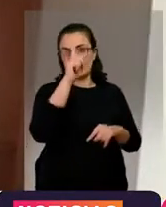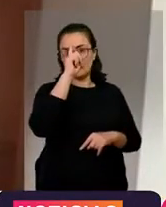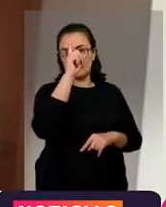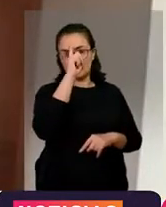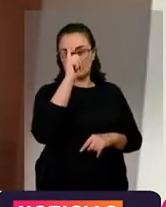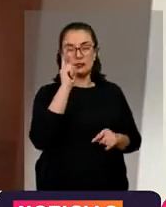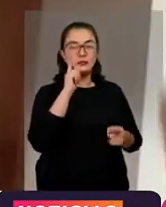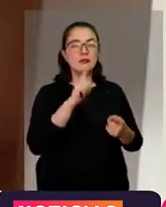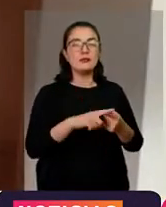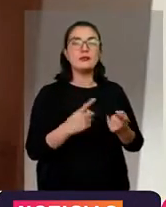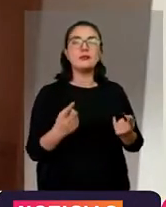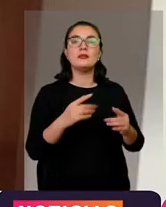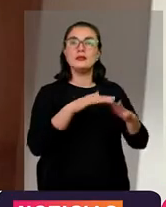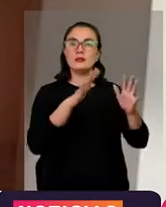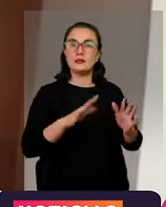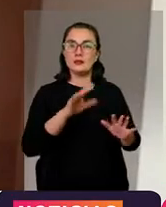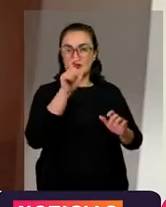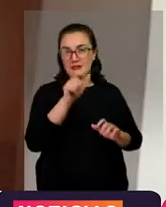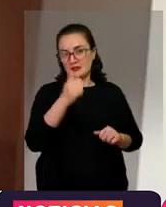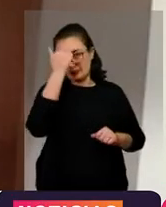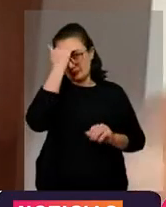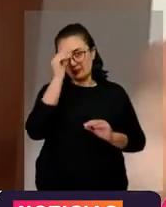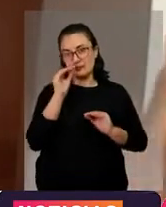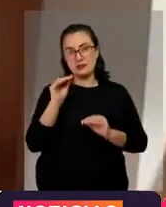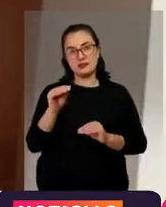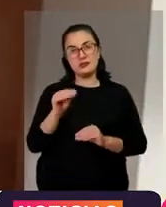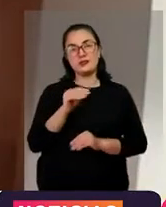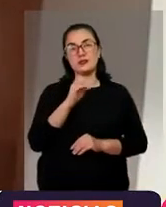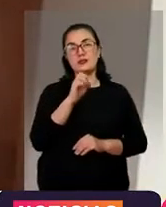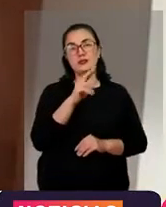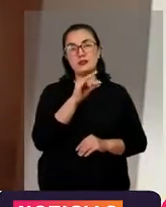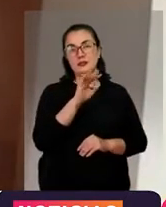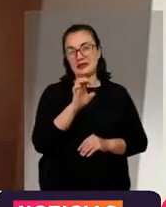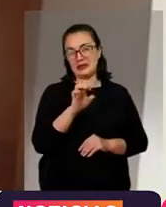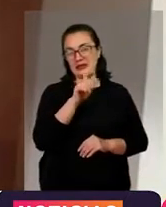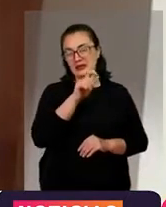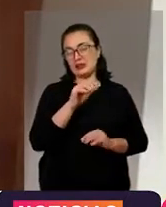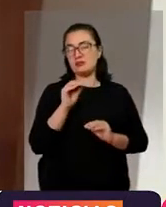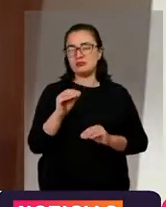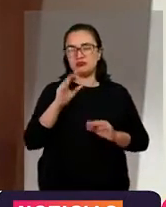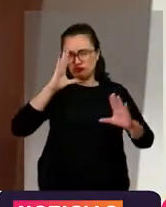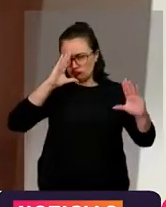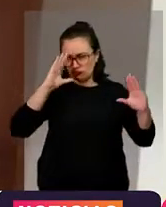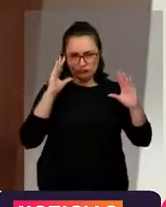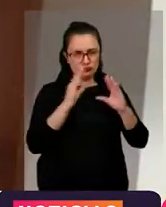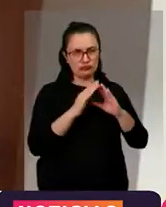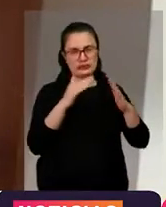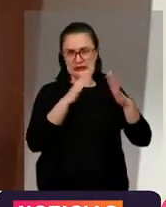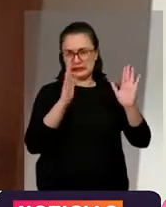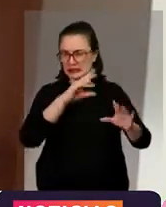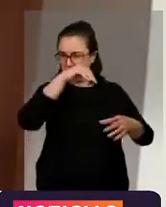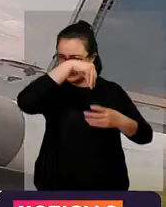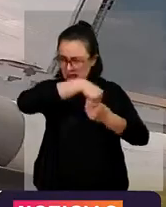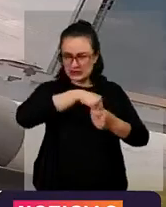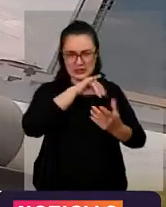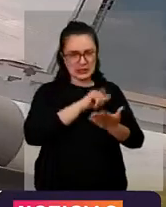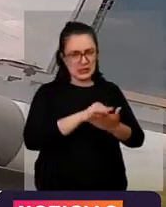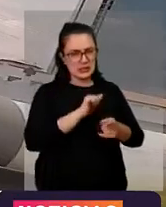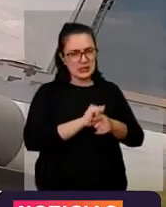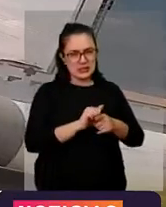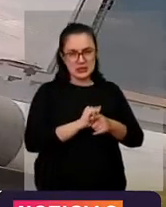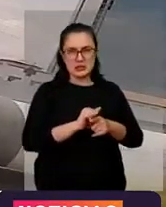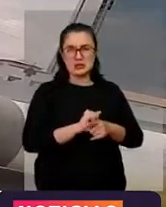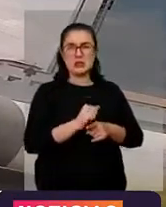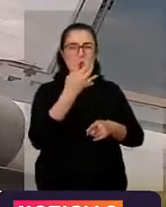del entrenador, del profesor Henrik Engelmann. Se van a concentrar en su casa, van a hacer entrenamientos durante 4 semanas. Todos